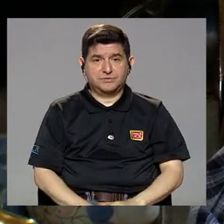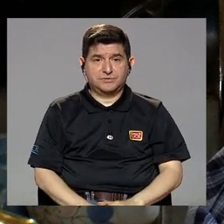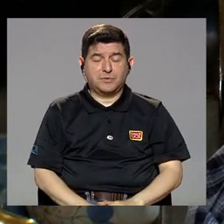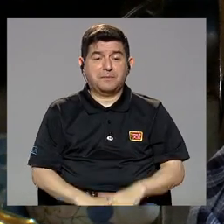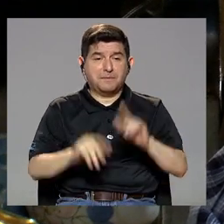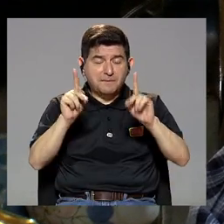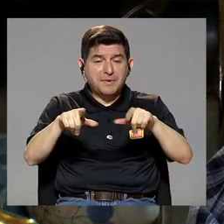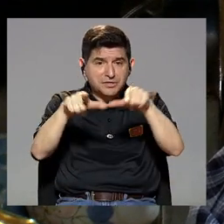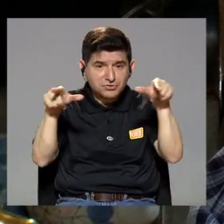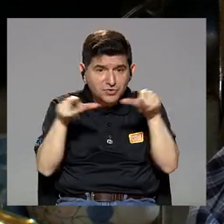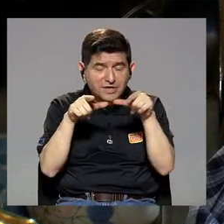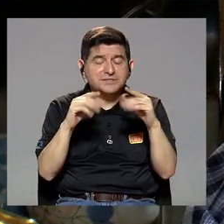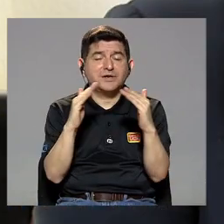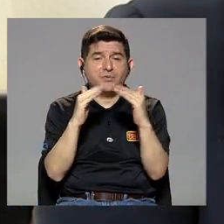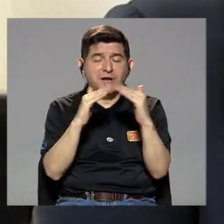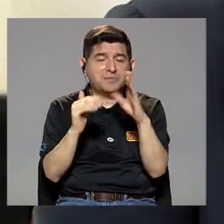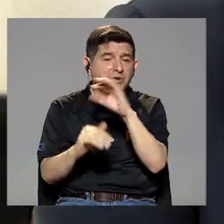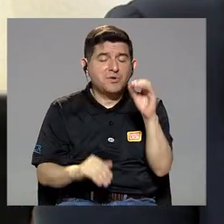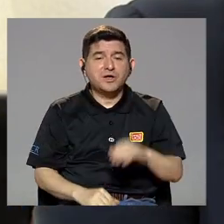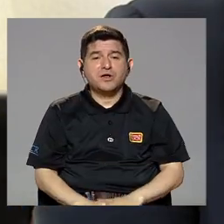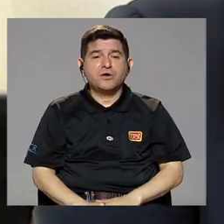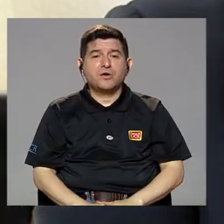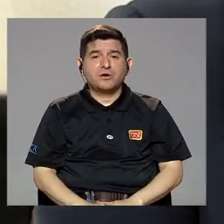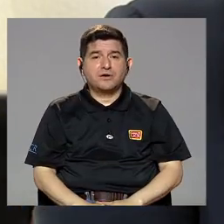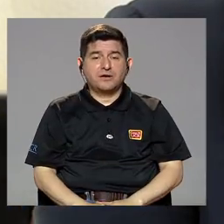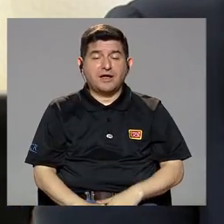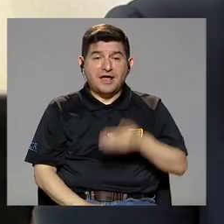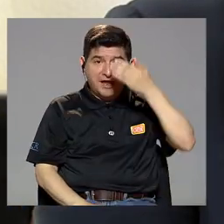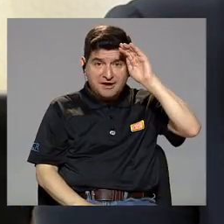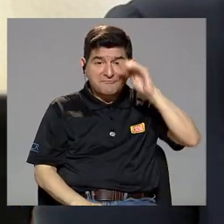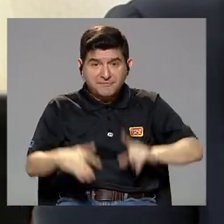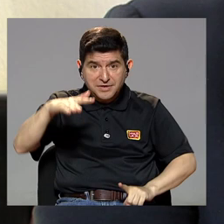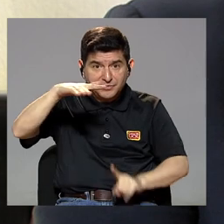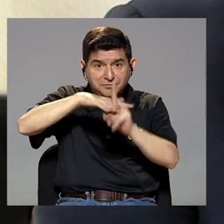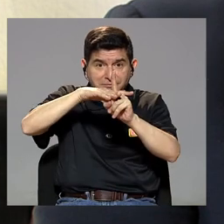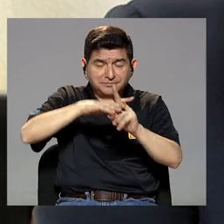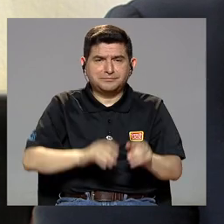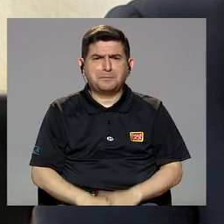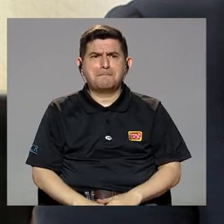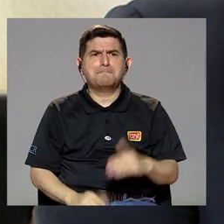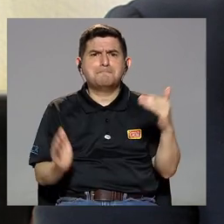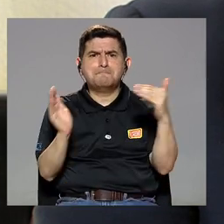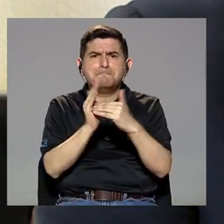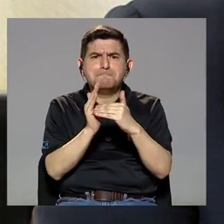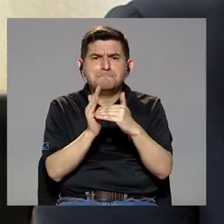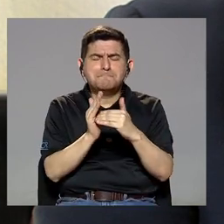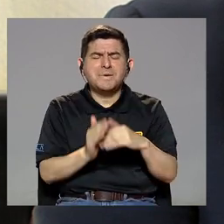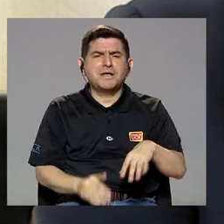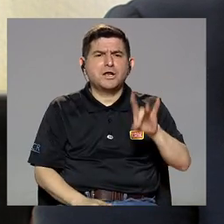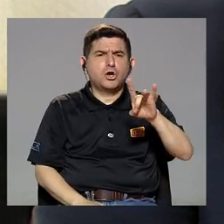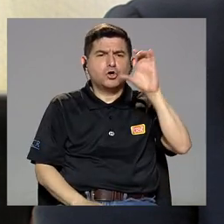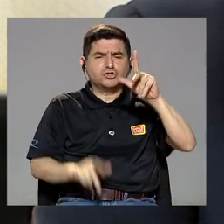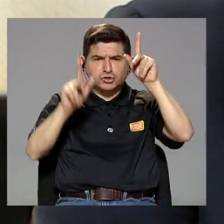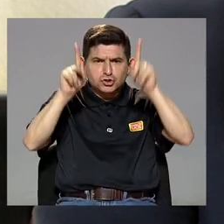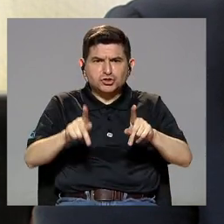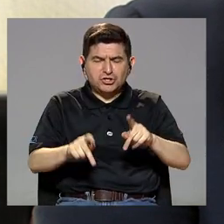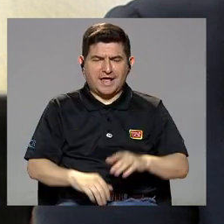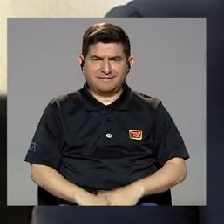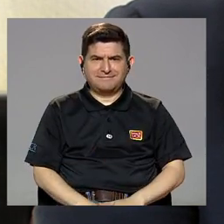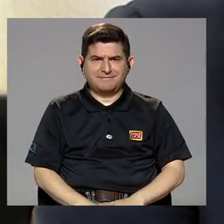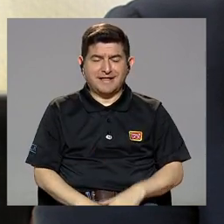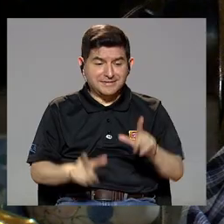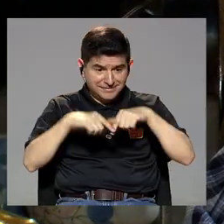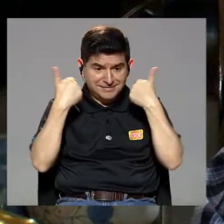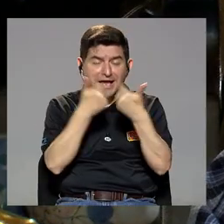haber jugado a vivir varios juegos en facebook y hay 1800 personas en el